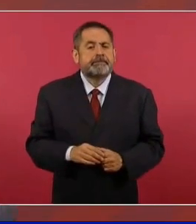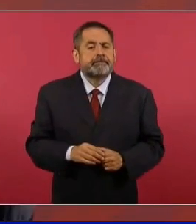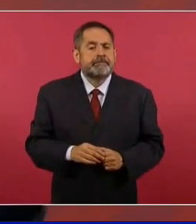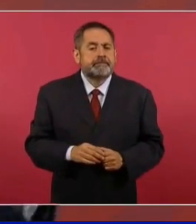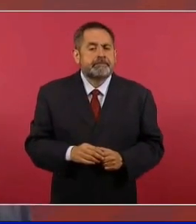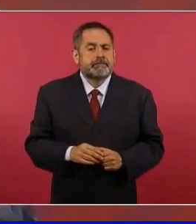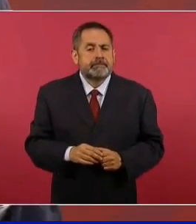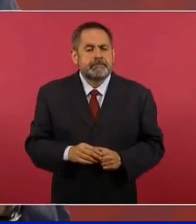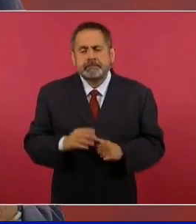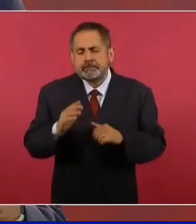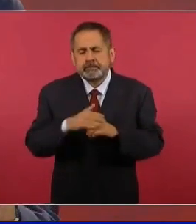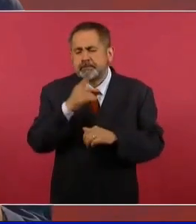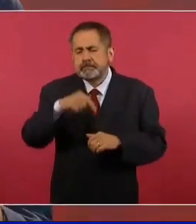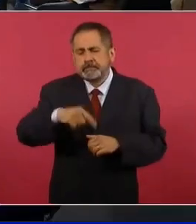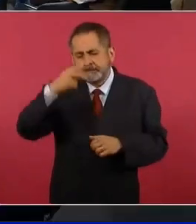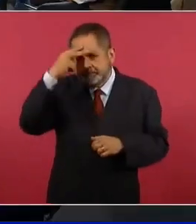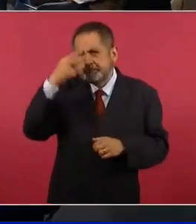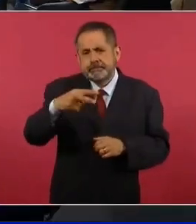¿Por qué lo de México?